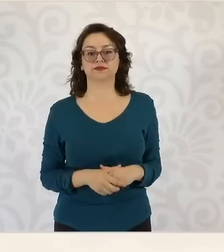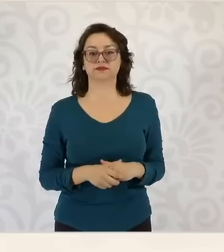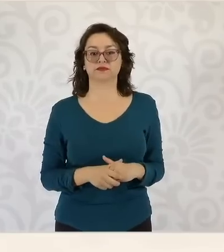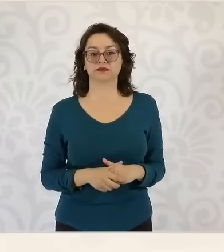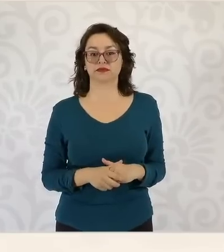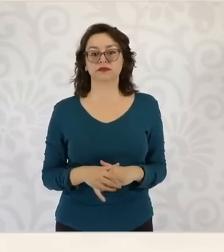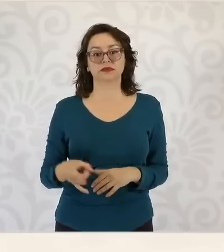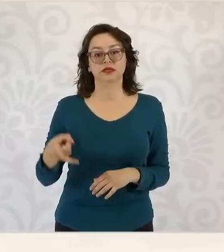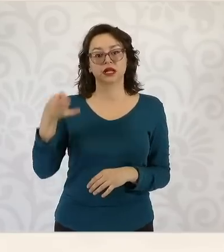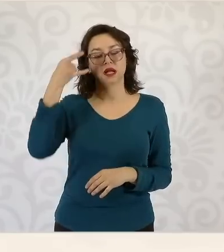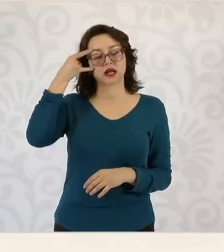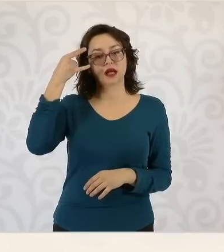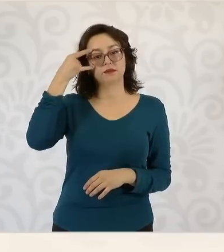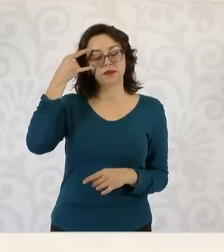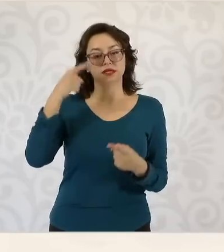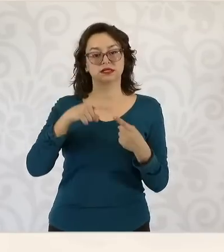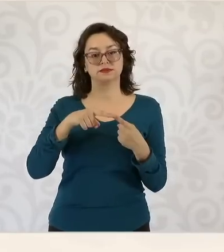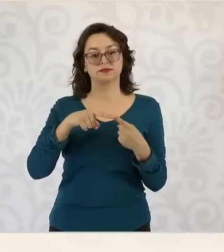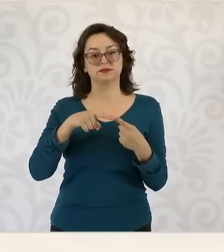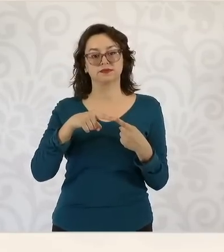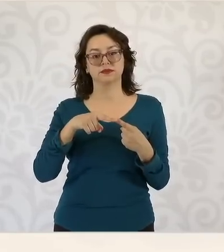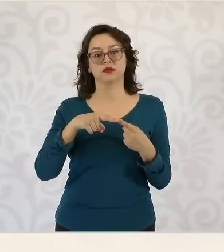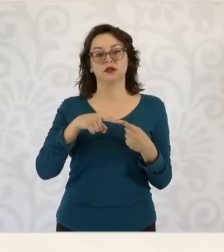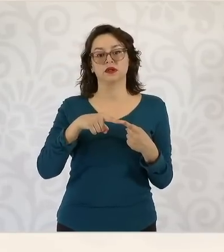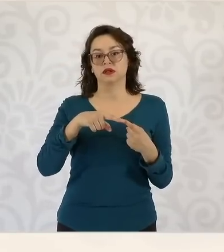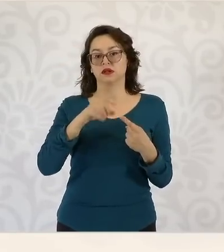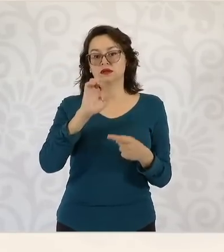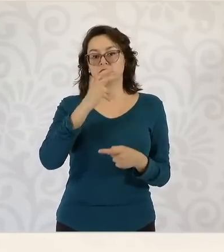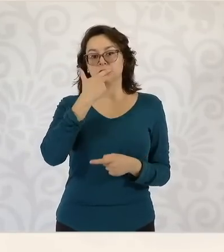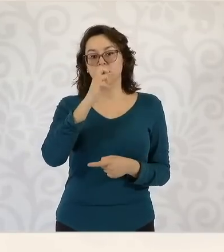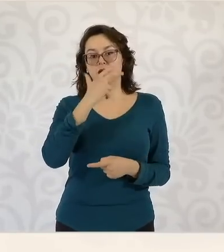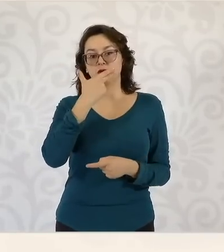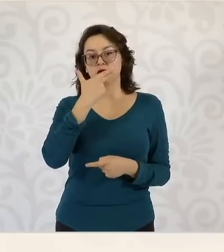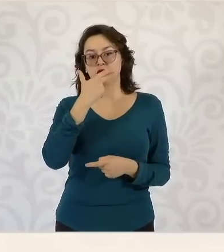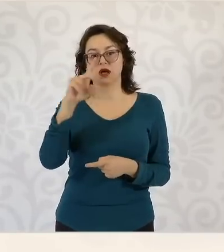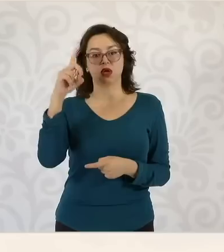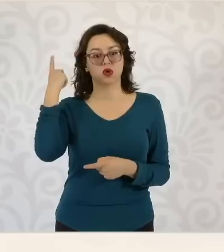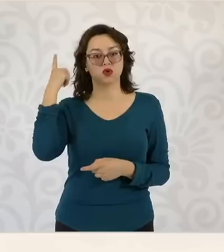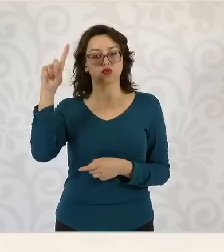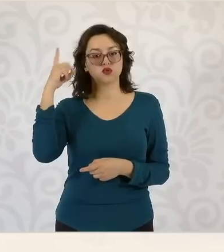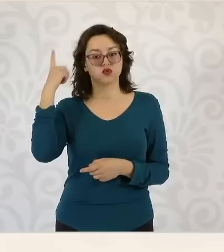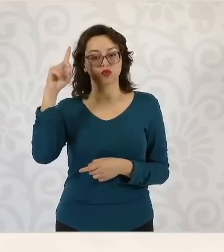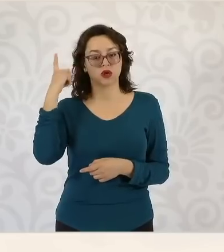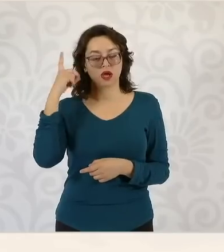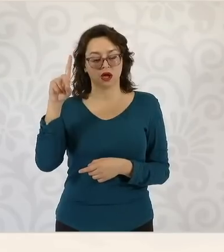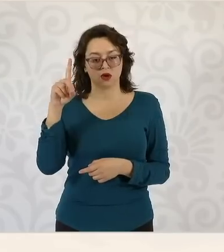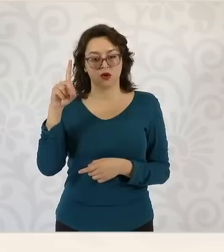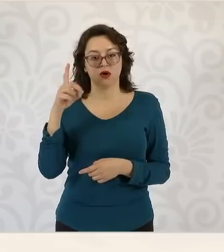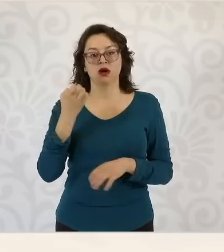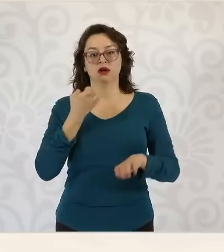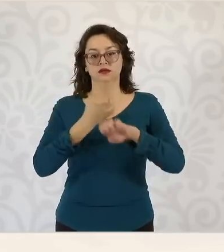Ceiba Playa en Campeche, Juárez en Chihuahua, Durango, la